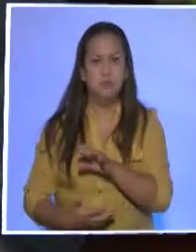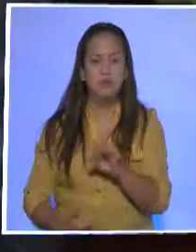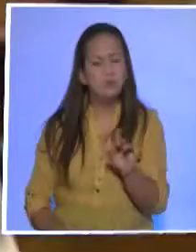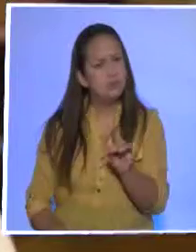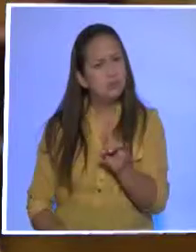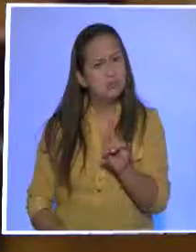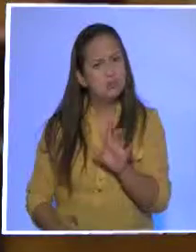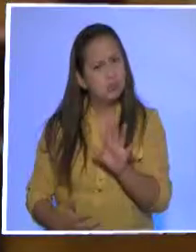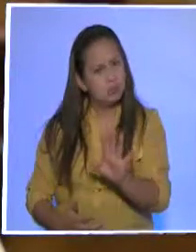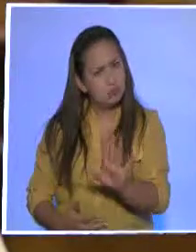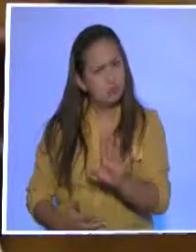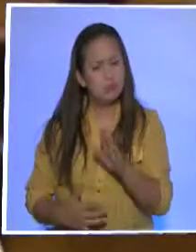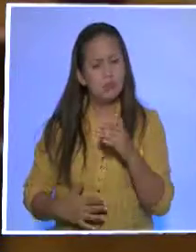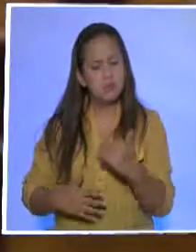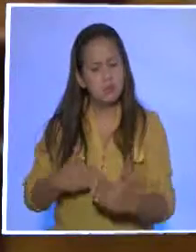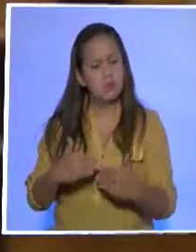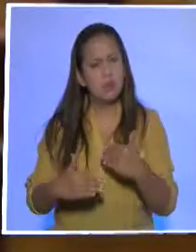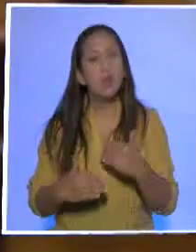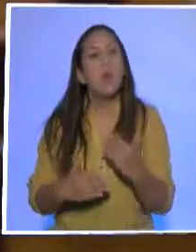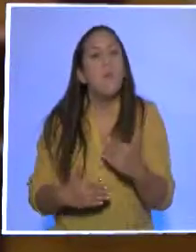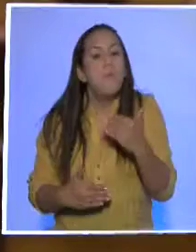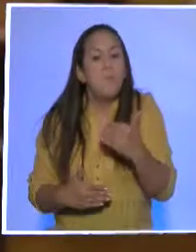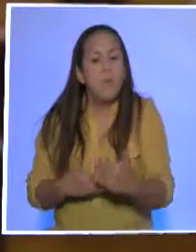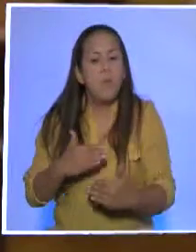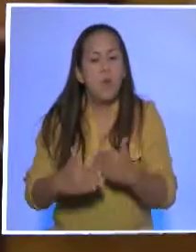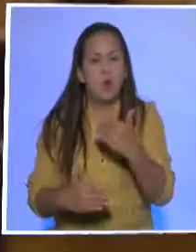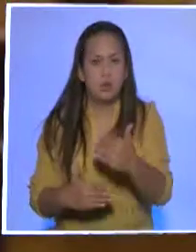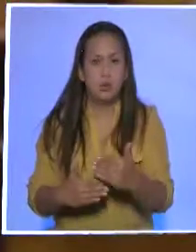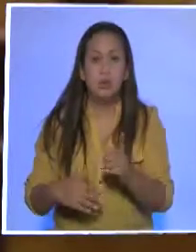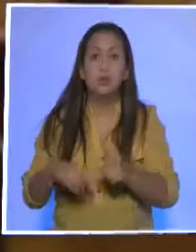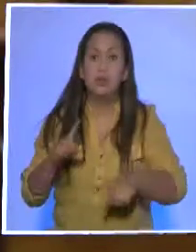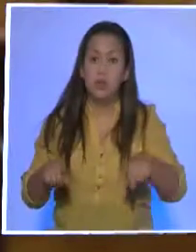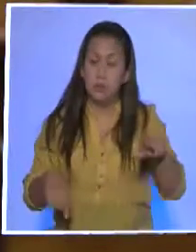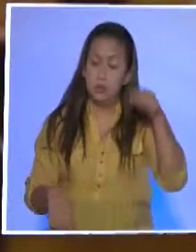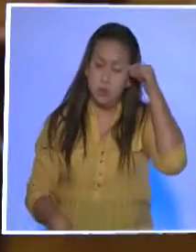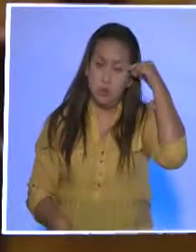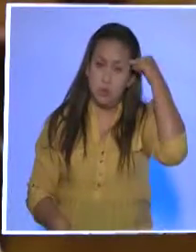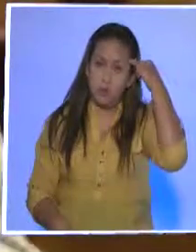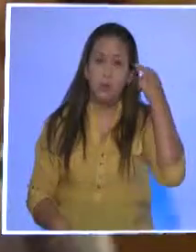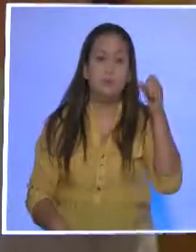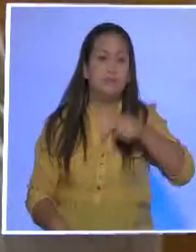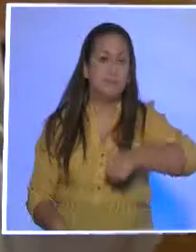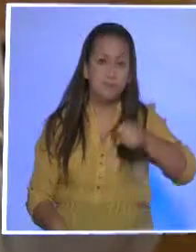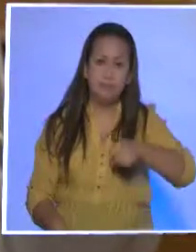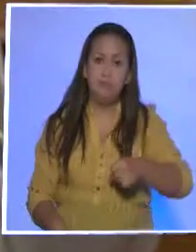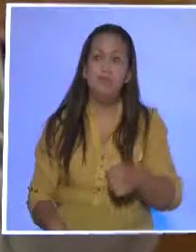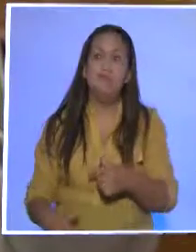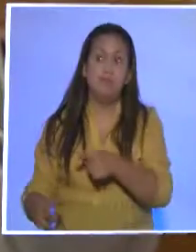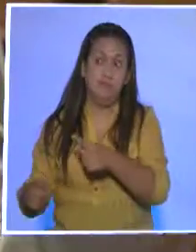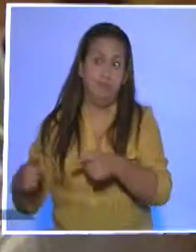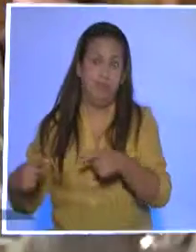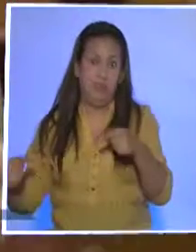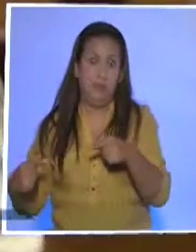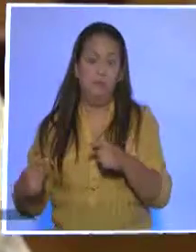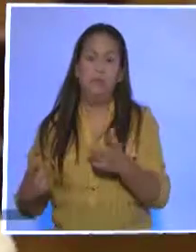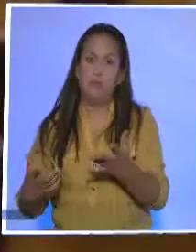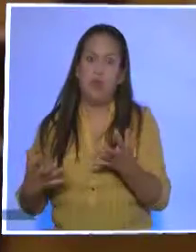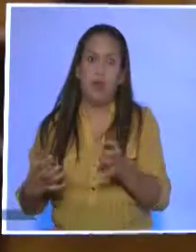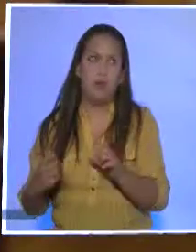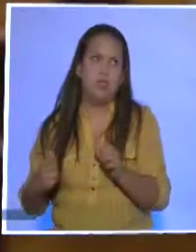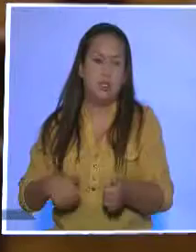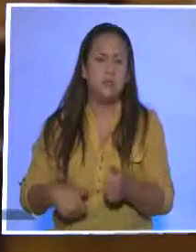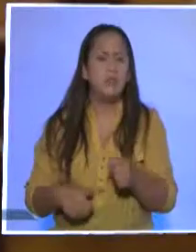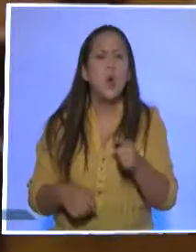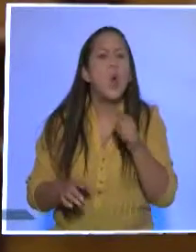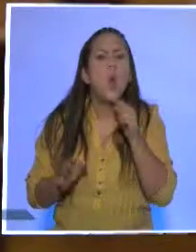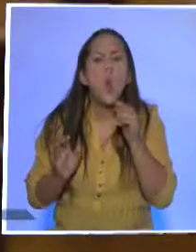viviendo estos procesos de desestabilización en el caso uruguay y ahora la semana pasada